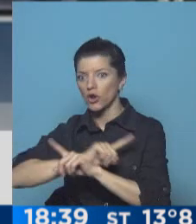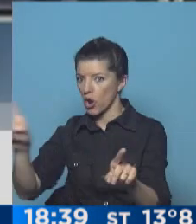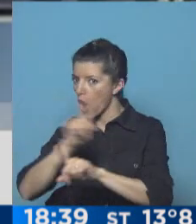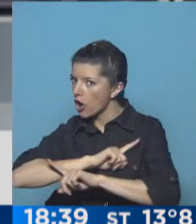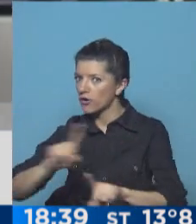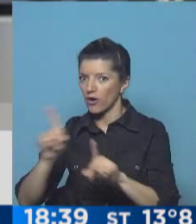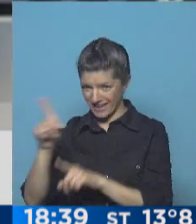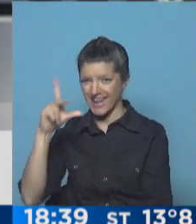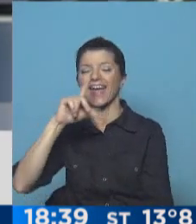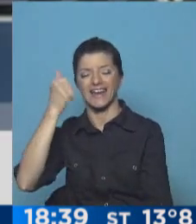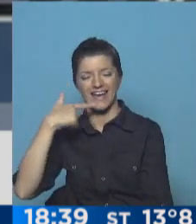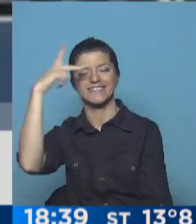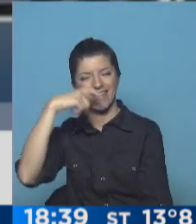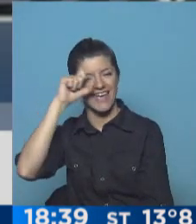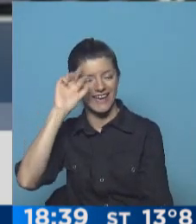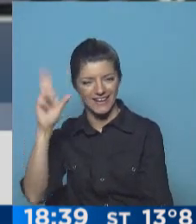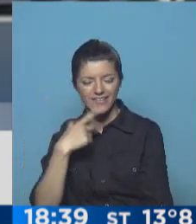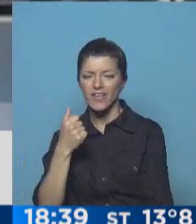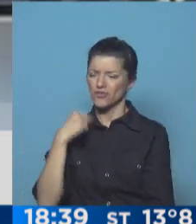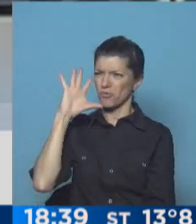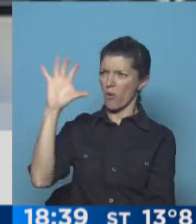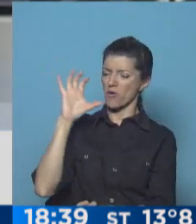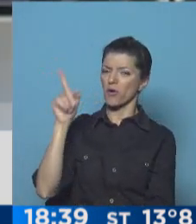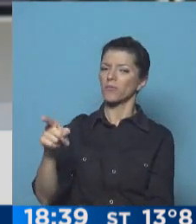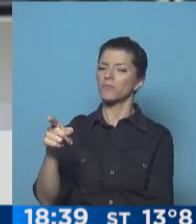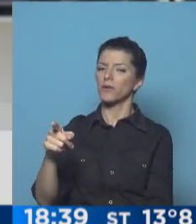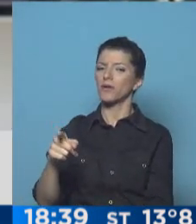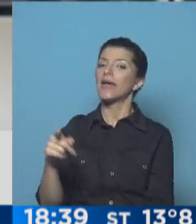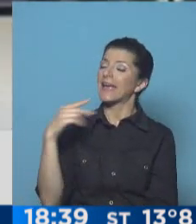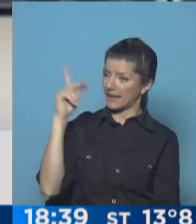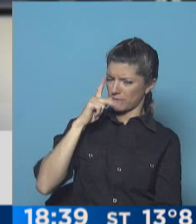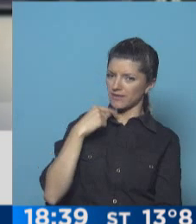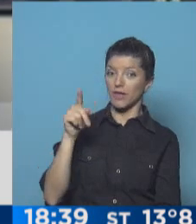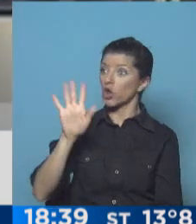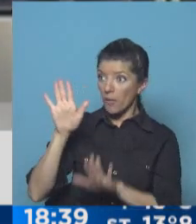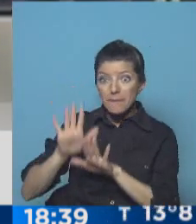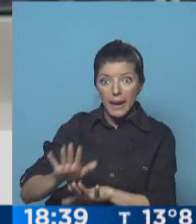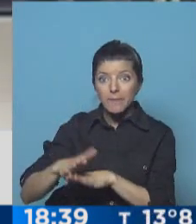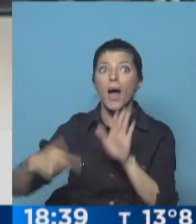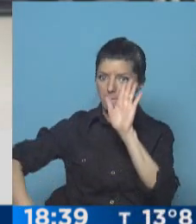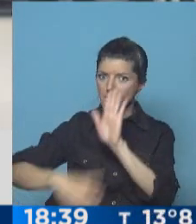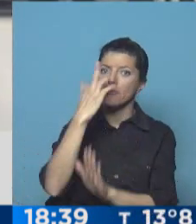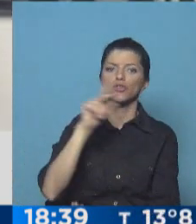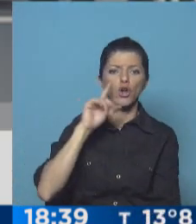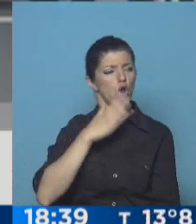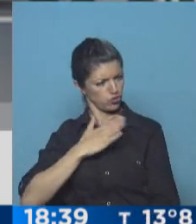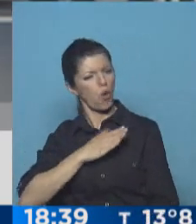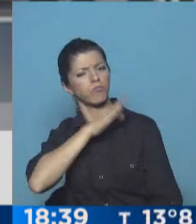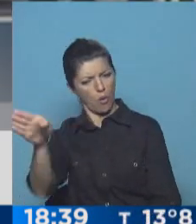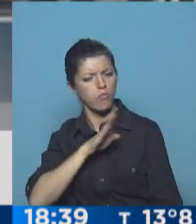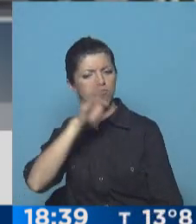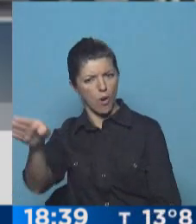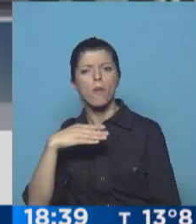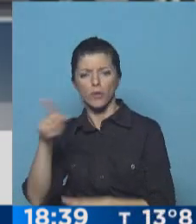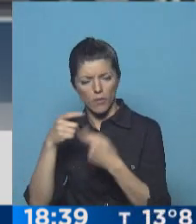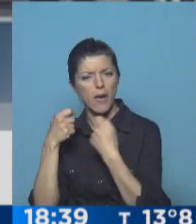las Heras fue. Y me acuerdo que salieron de San Julián y vos le dijiste, y él te decía, quédate y vamos para Río Gallego. No, yo voy a ir porque lo voy a